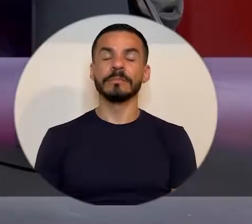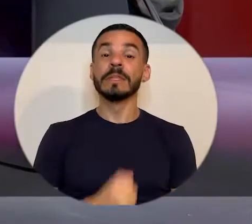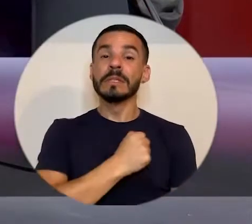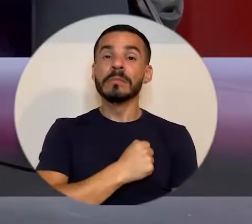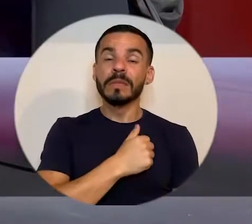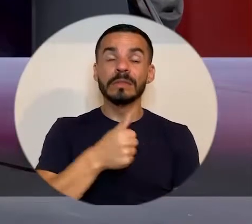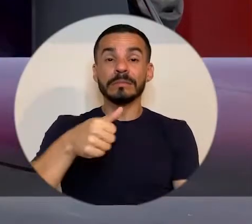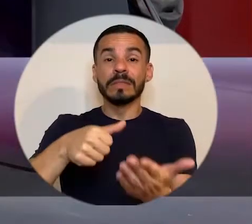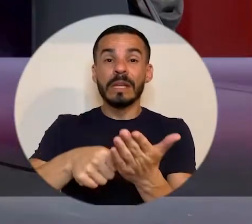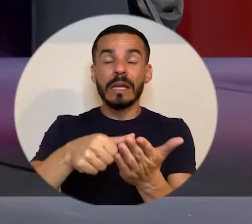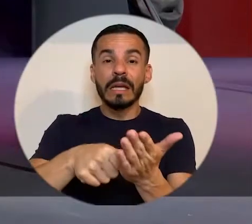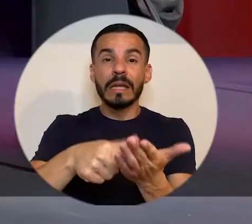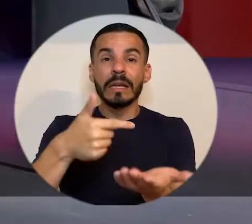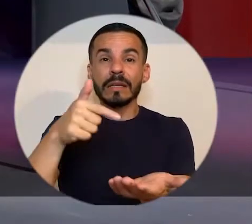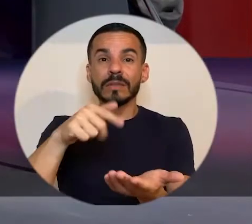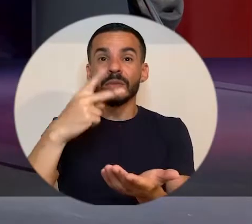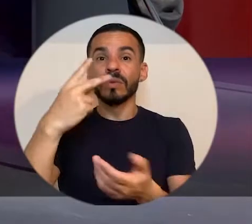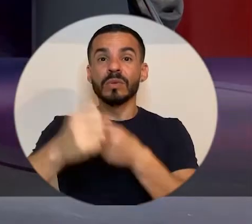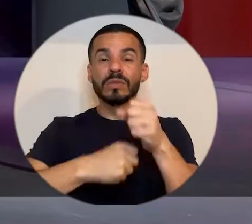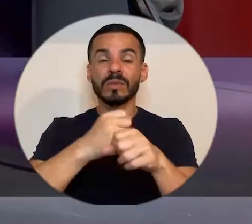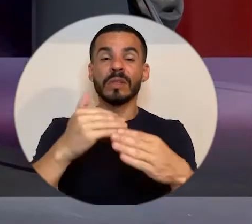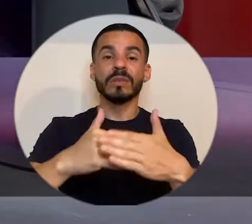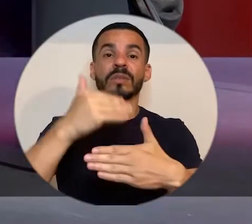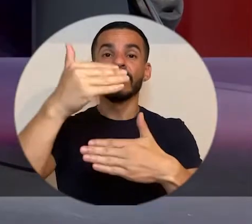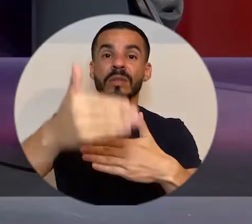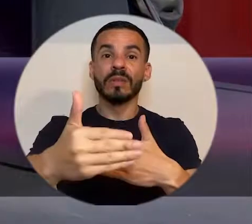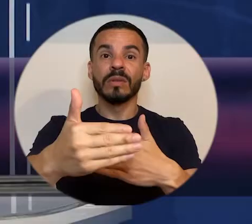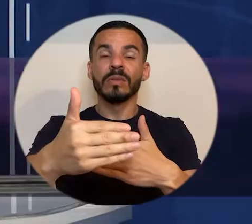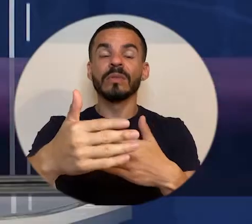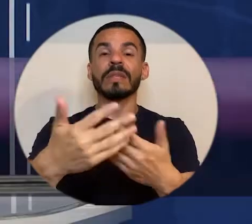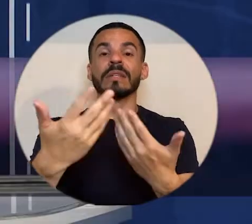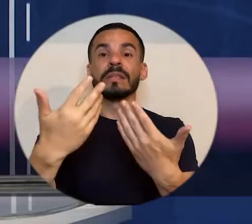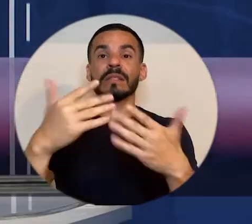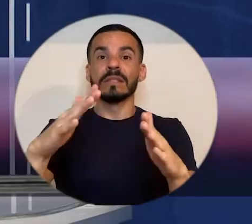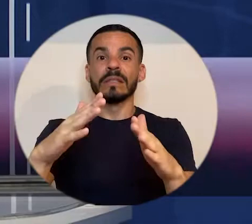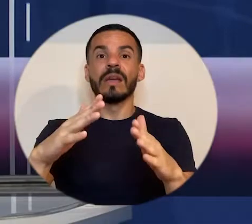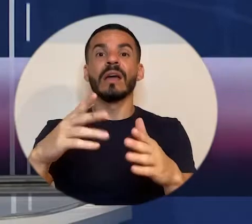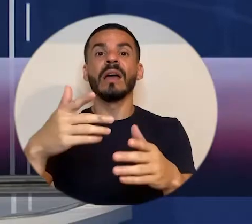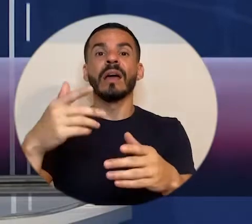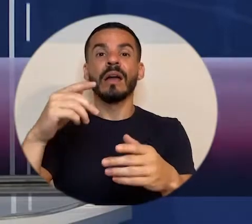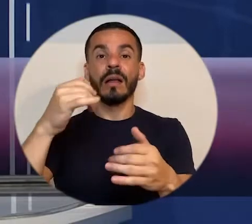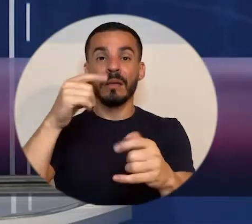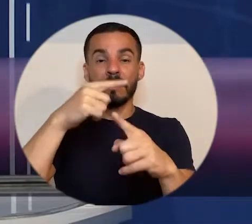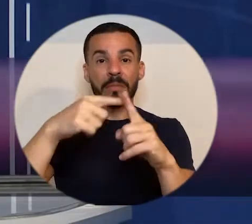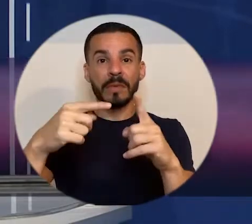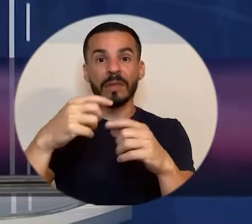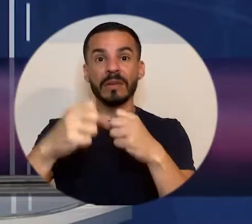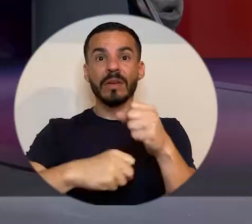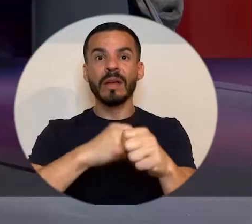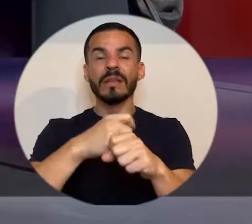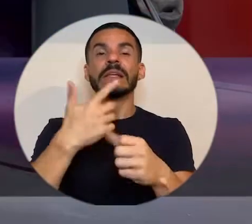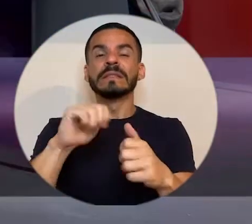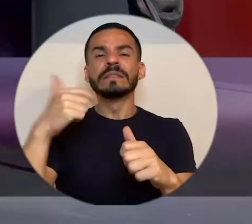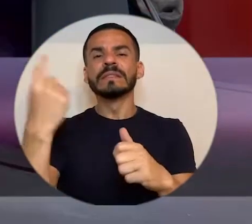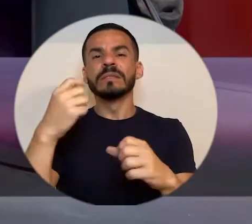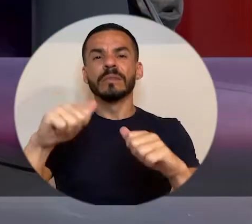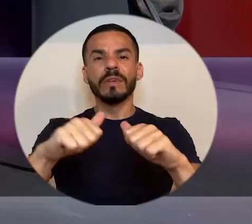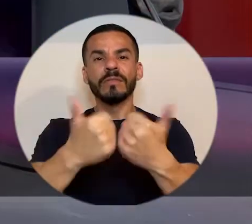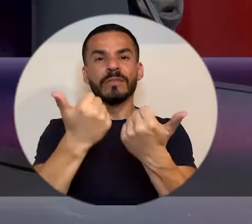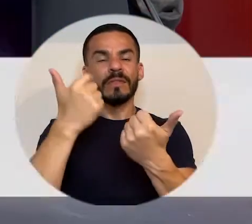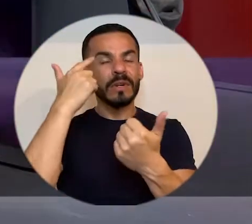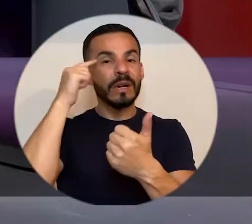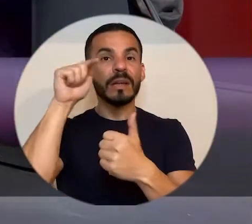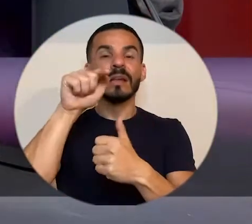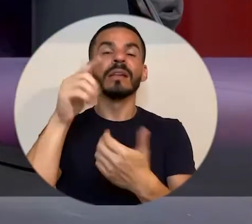con elecciones 2 años después de que resulte electo, las elecciones de medio periodo, que siempre son un reto